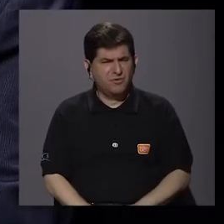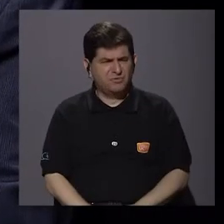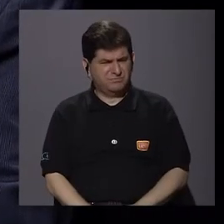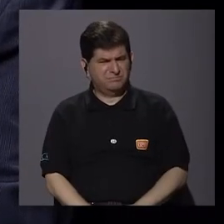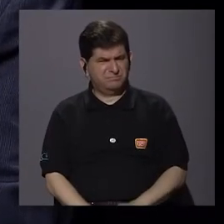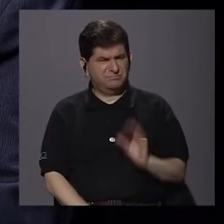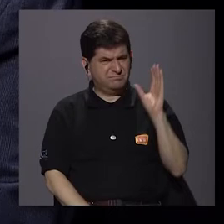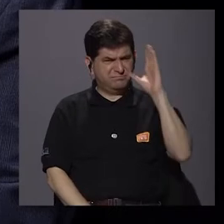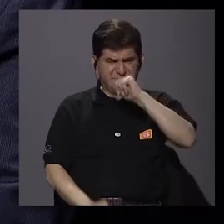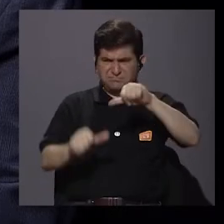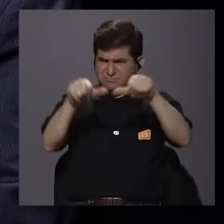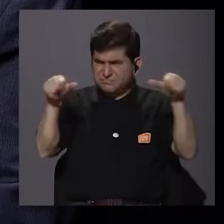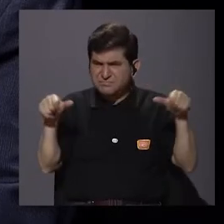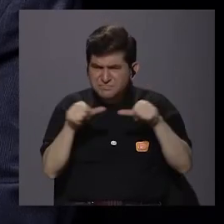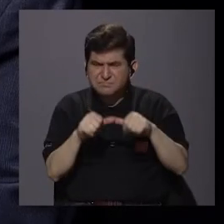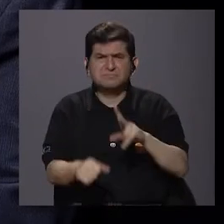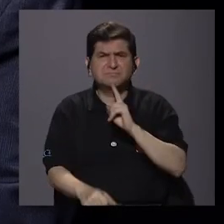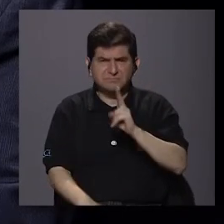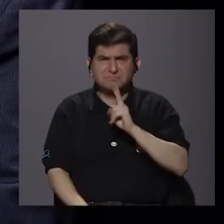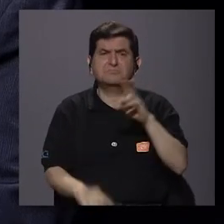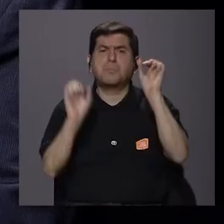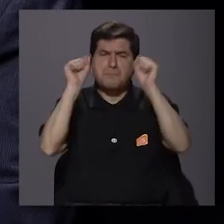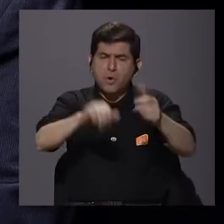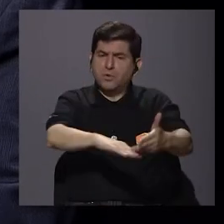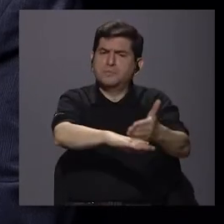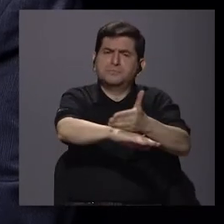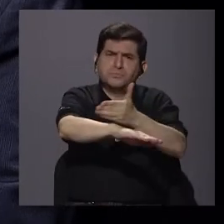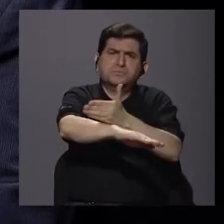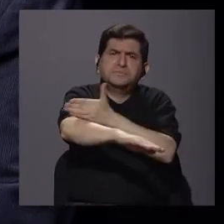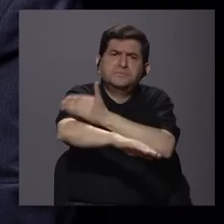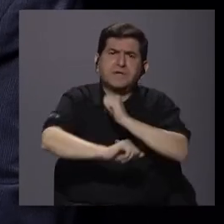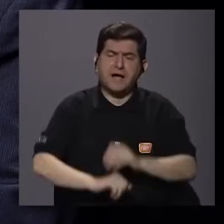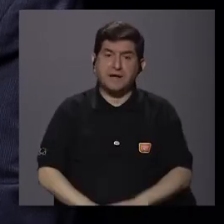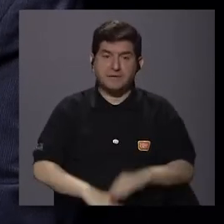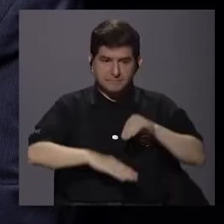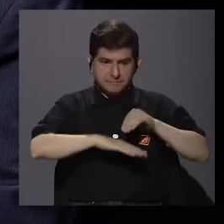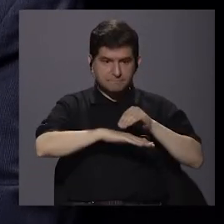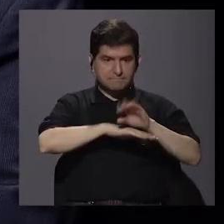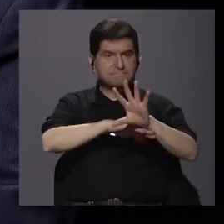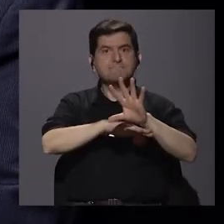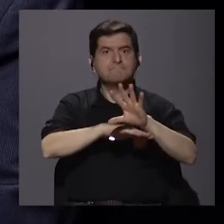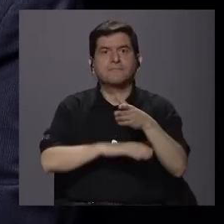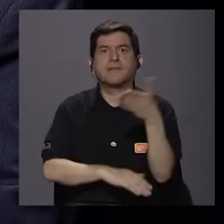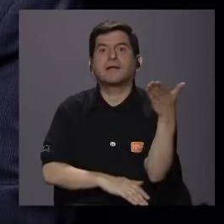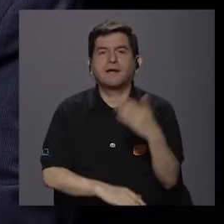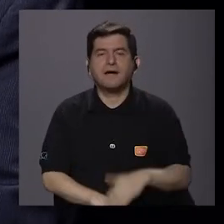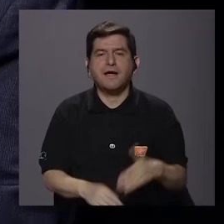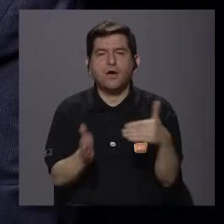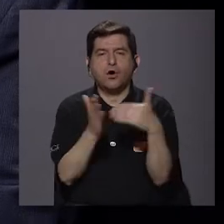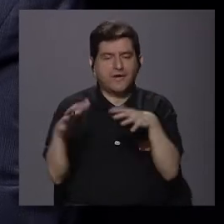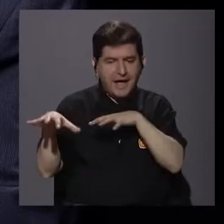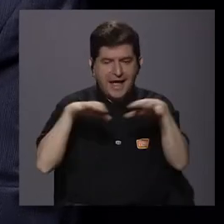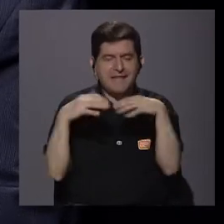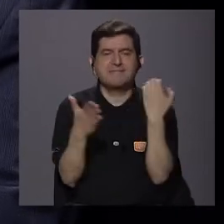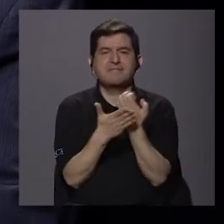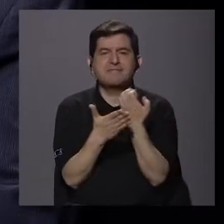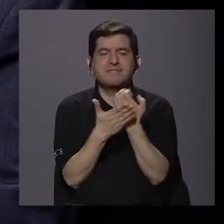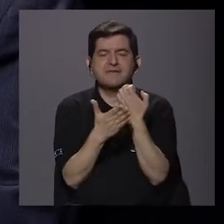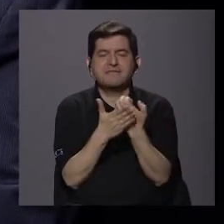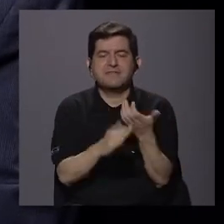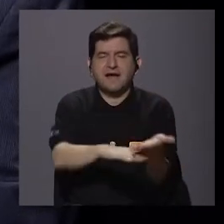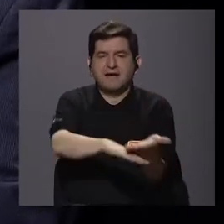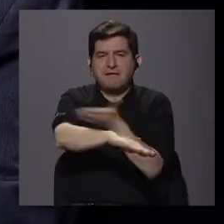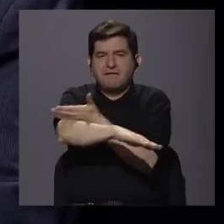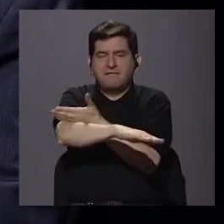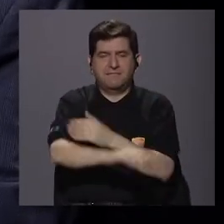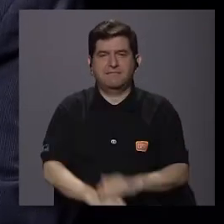cosas son muchos campos en los que realmente podría mejorarse e incidir en la reactivación económica por